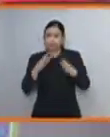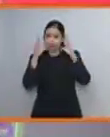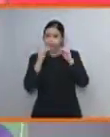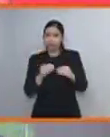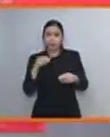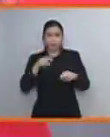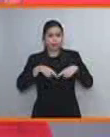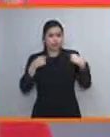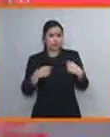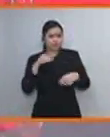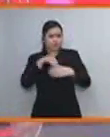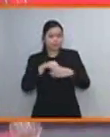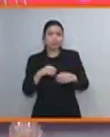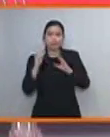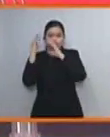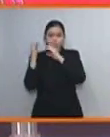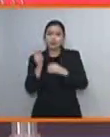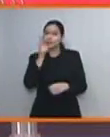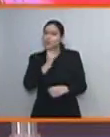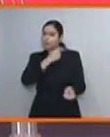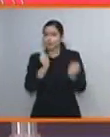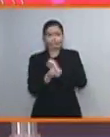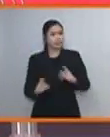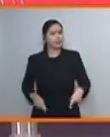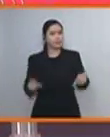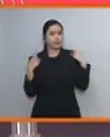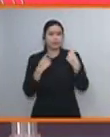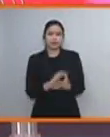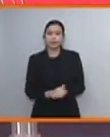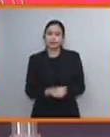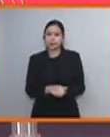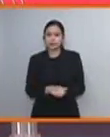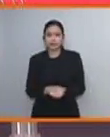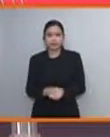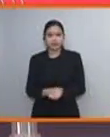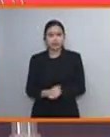llenos de esperanza, Loto te cambia la vida.